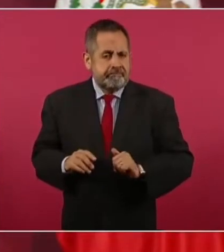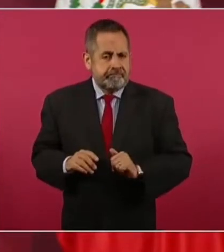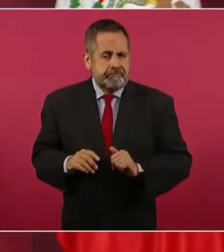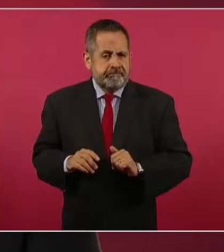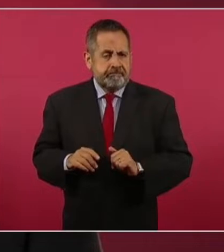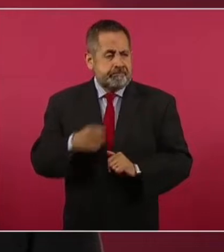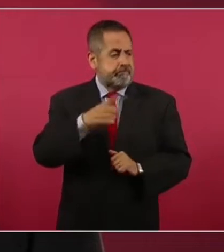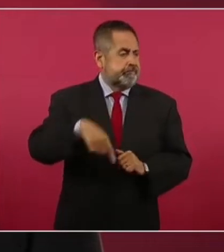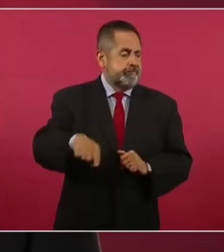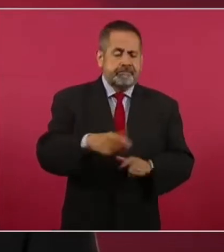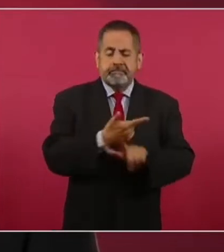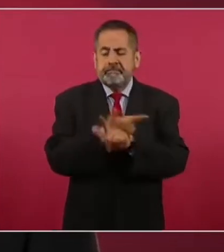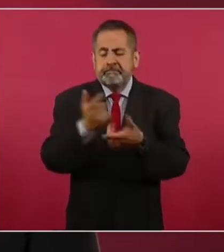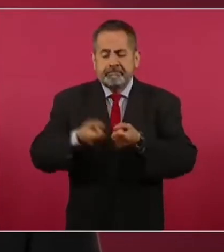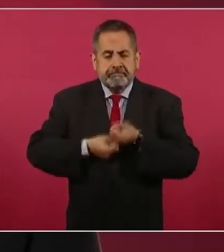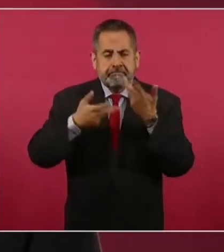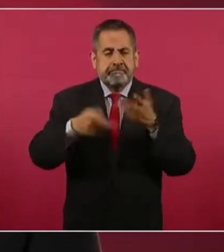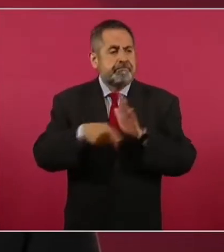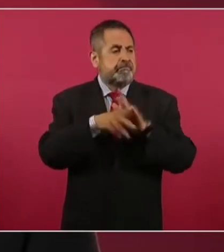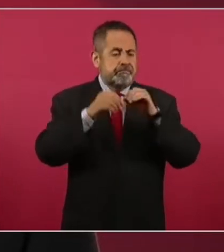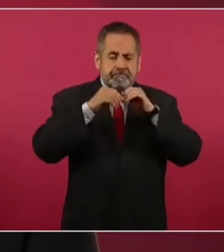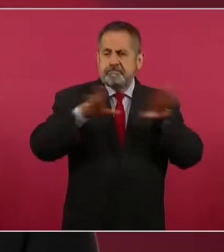la libertad de expresión.